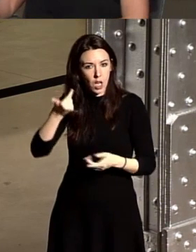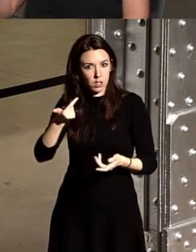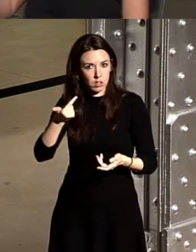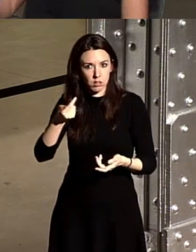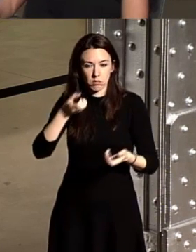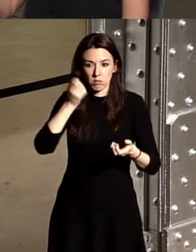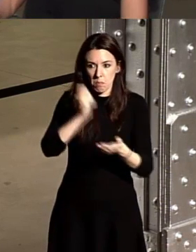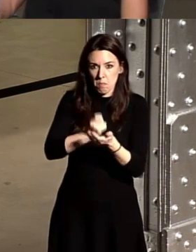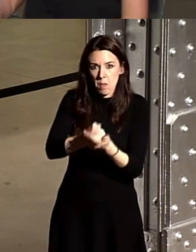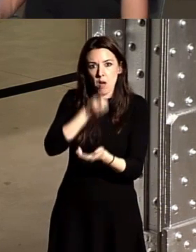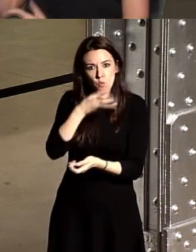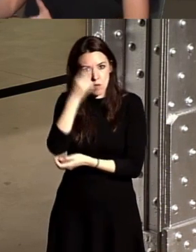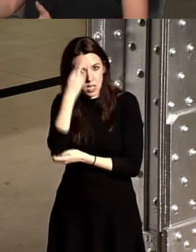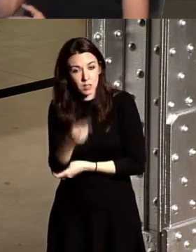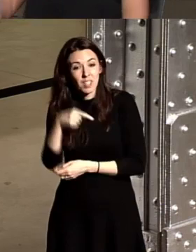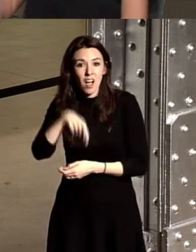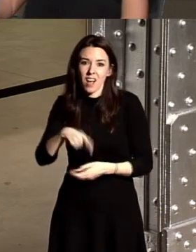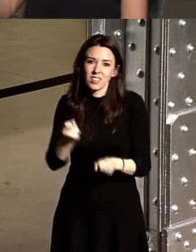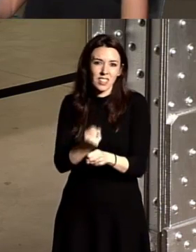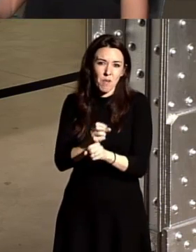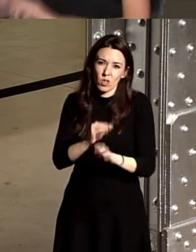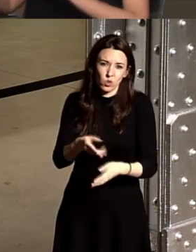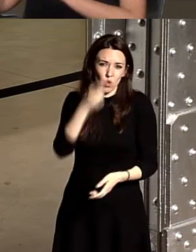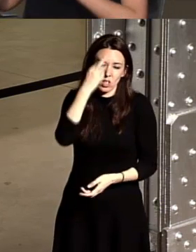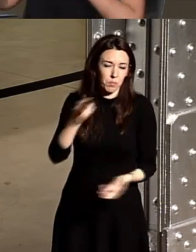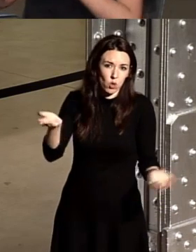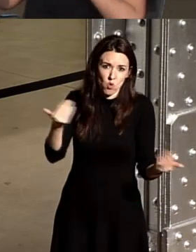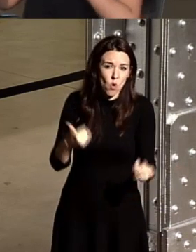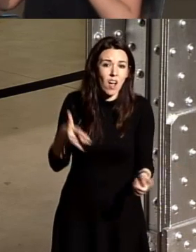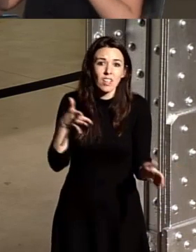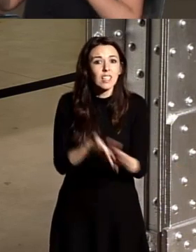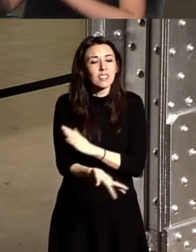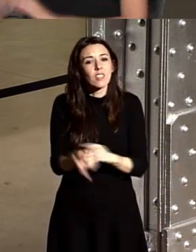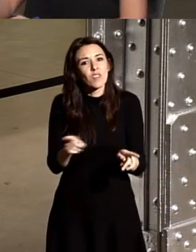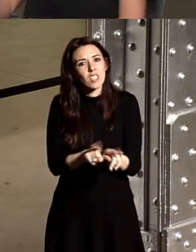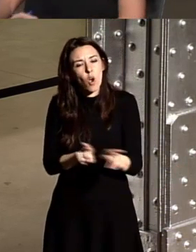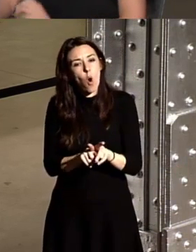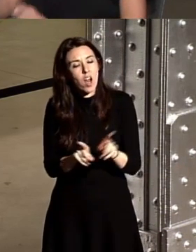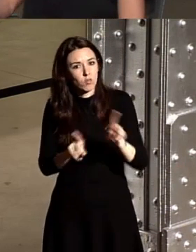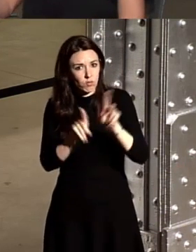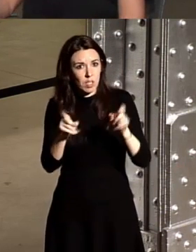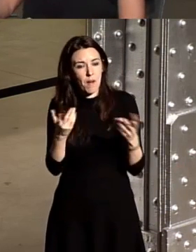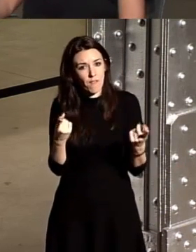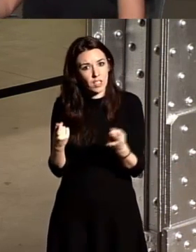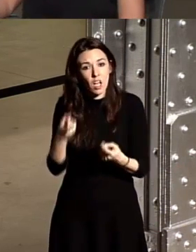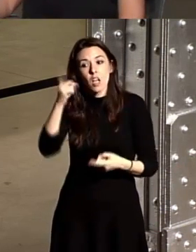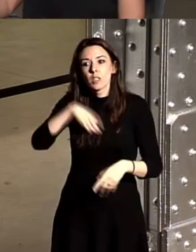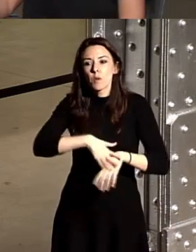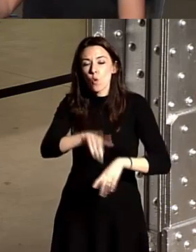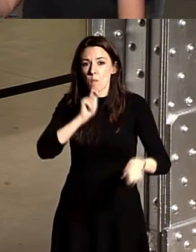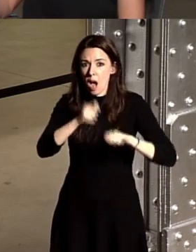bien y les respetan, ¿no? Y aquí su trabajo no es respetado. O sea, que tenemos una cuestión ahí pendiente. También es culpa de los